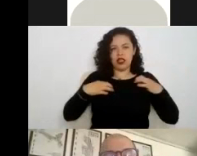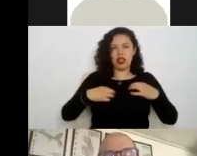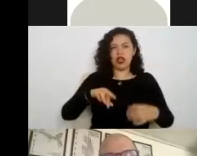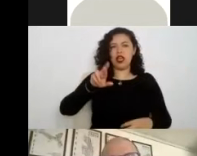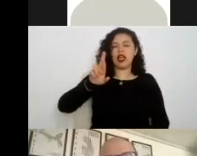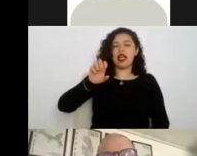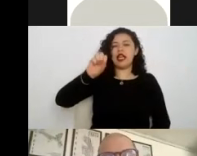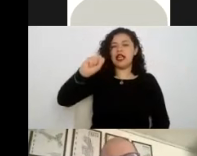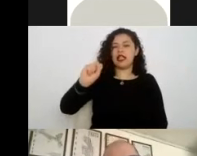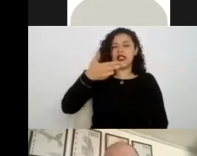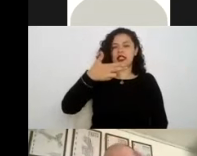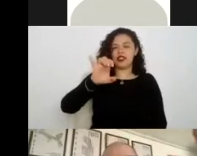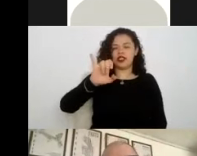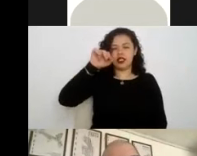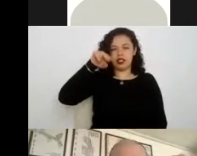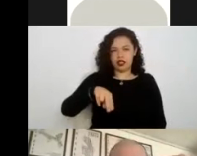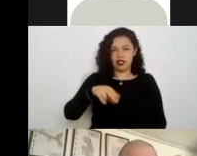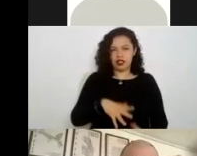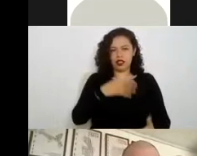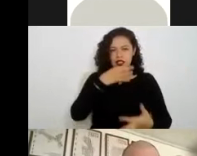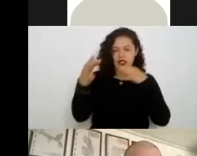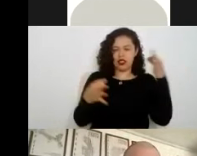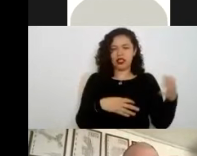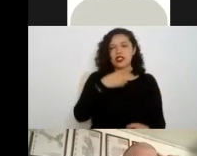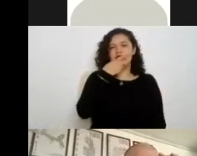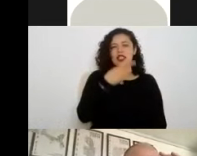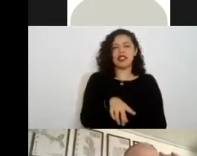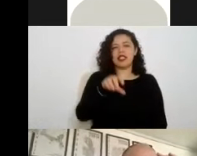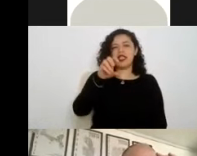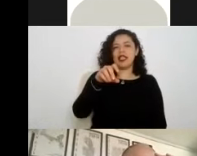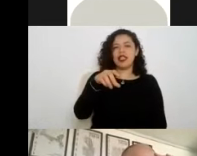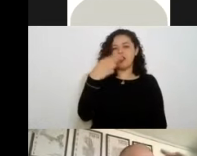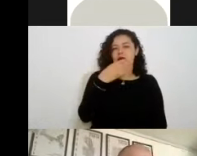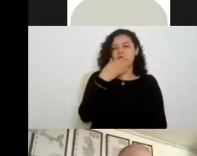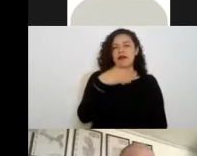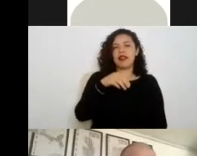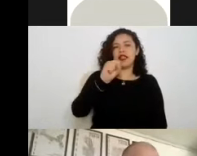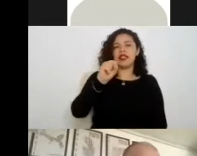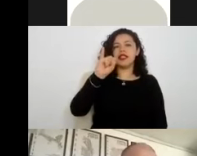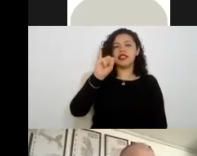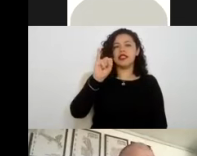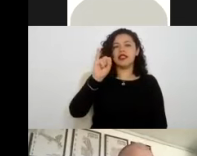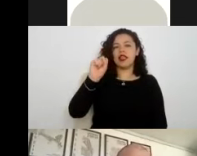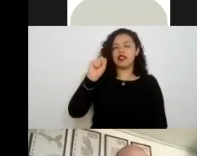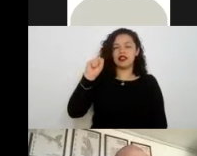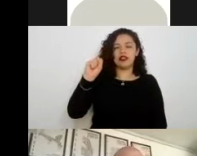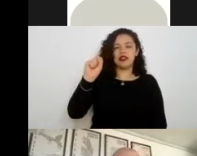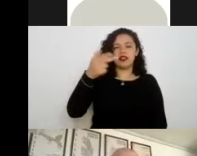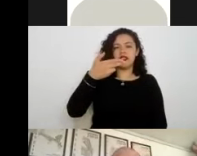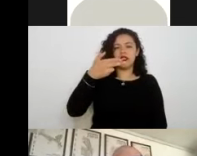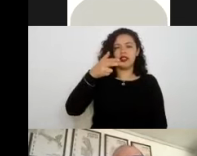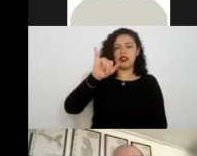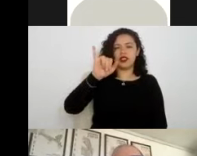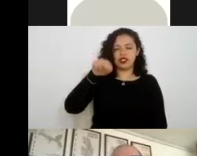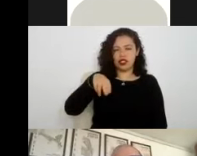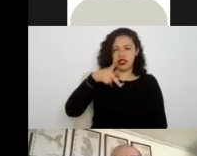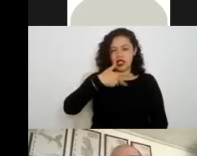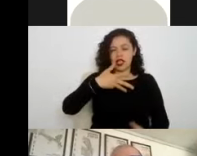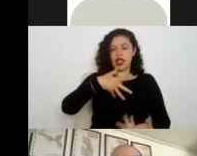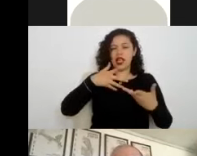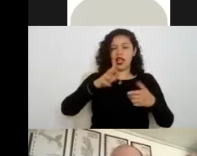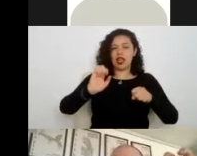Es una marca, se pronuncia Shein, es una marca china que creció muchísimo en pandemia porque ellos no